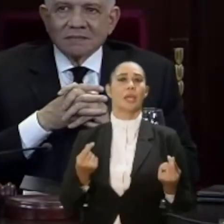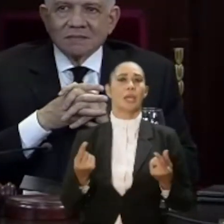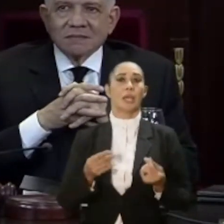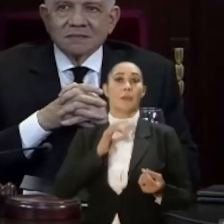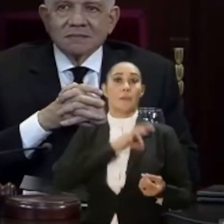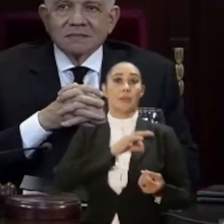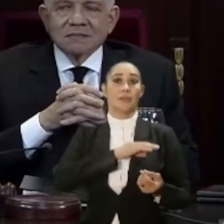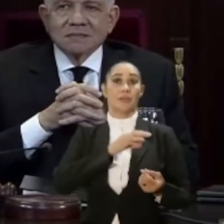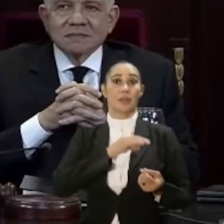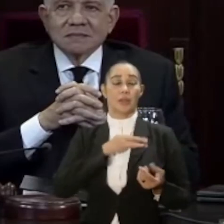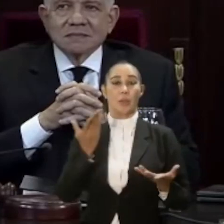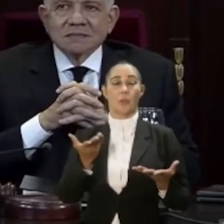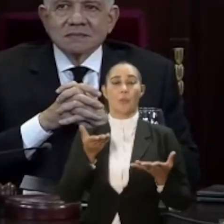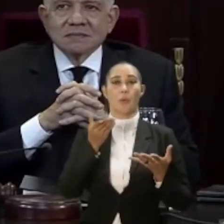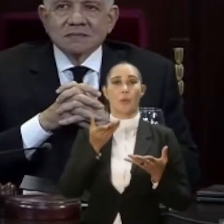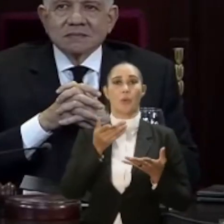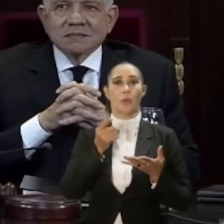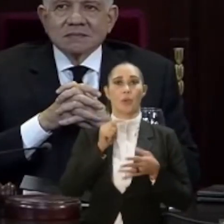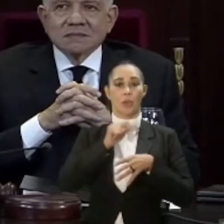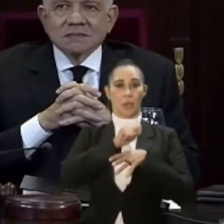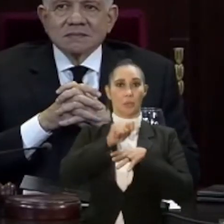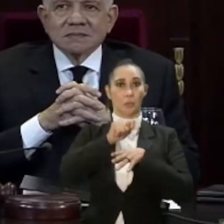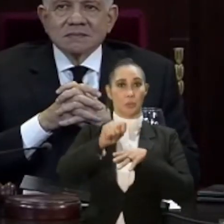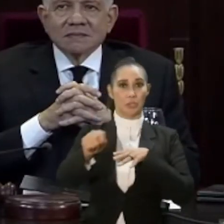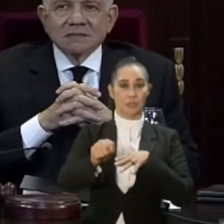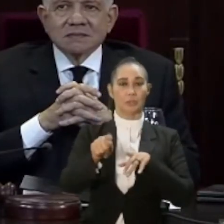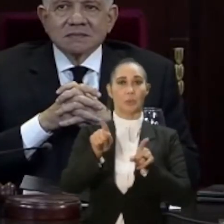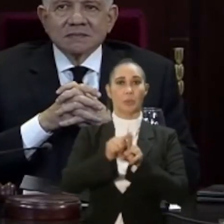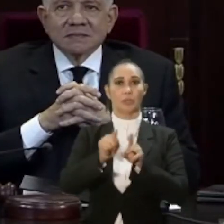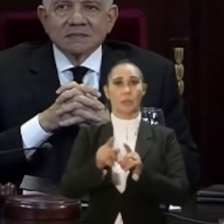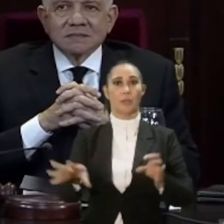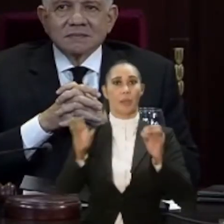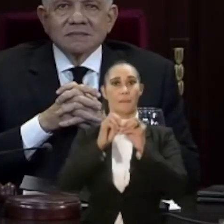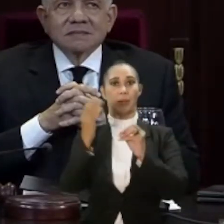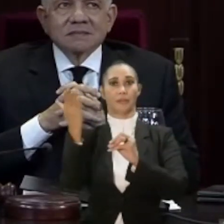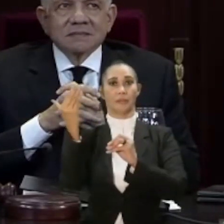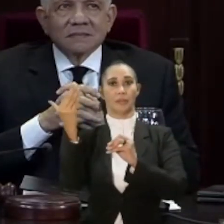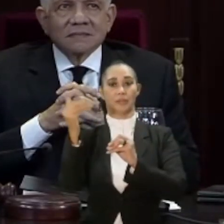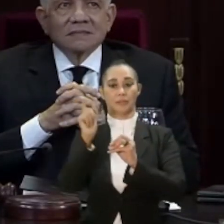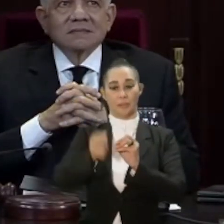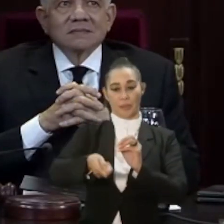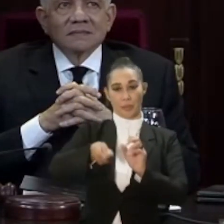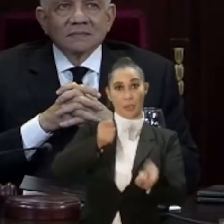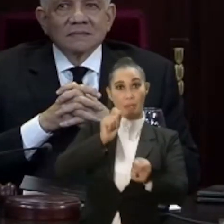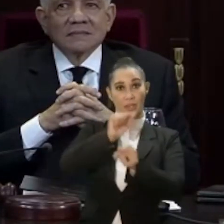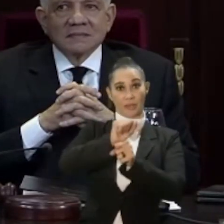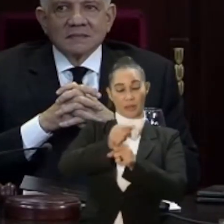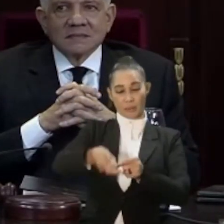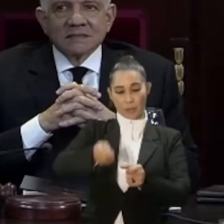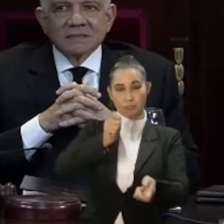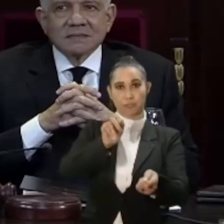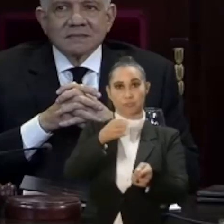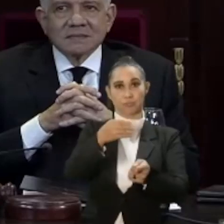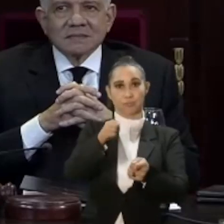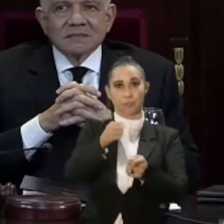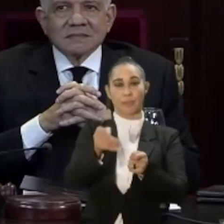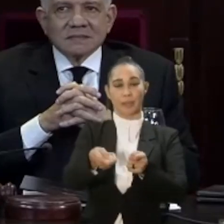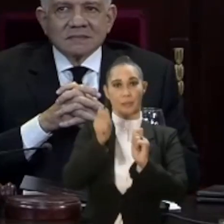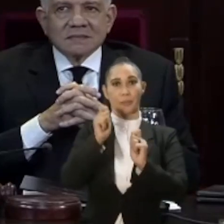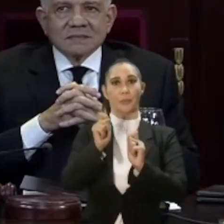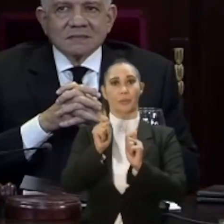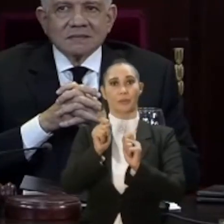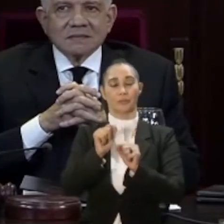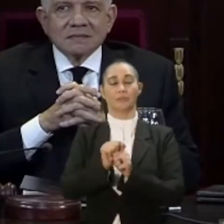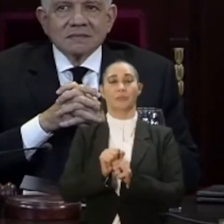beneficiaremos de forma directa a nuestro turismo y a más de 15.000 pescadores formalmente registrados.